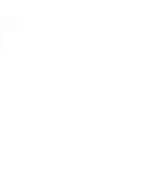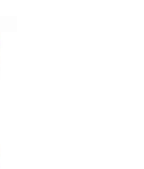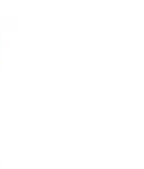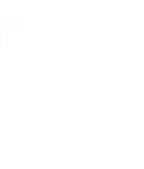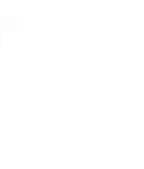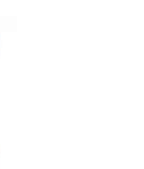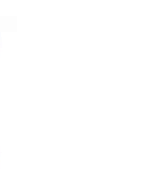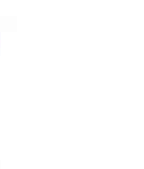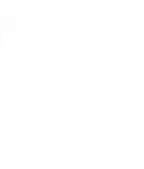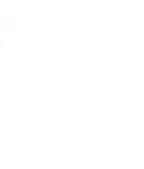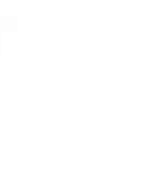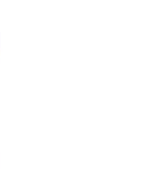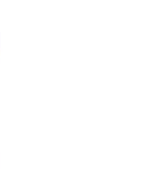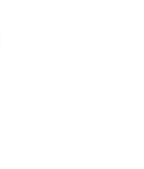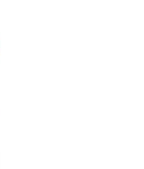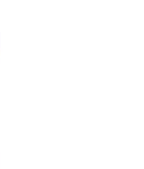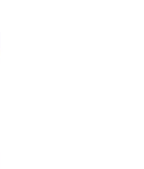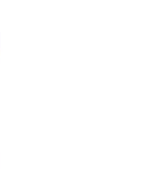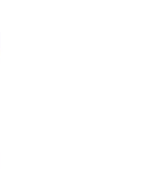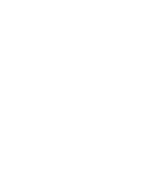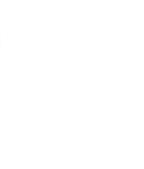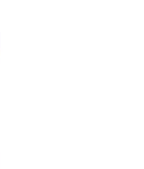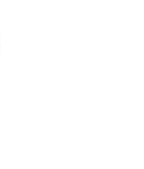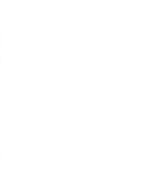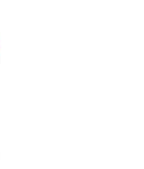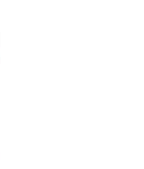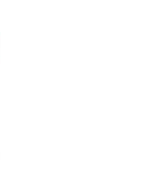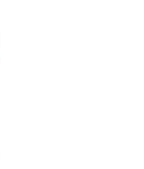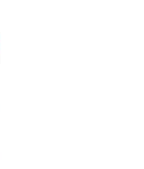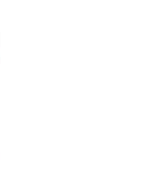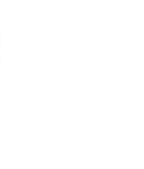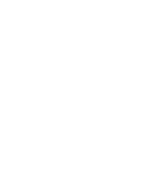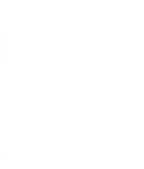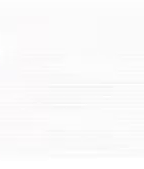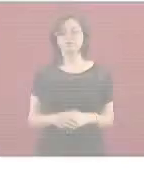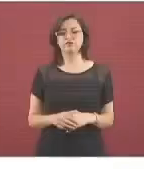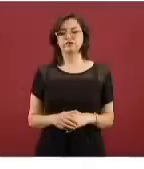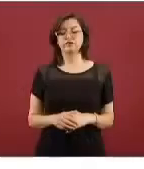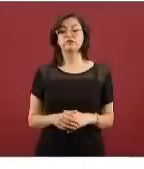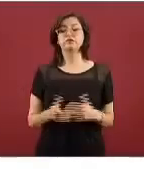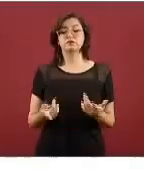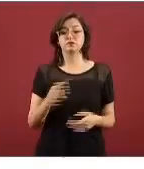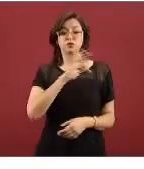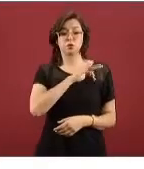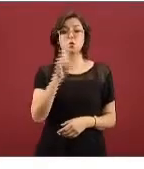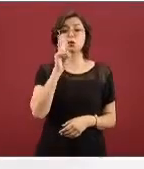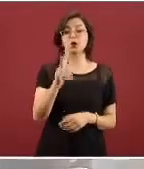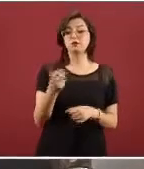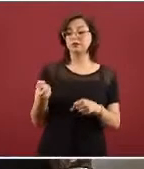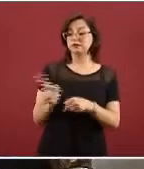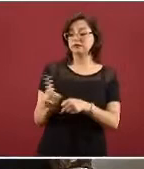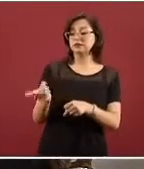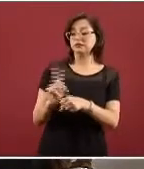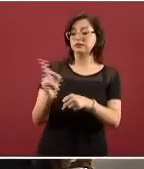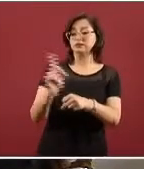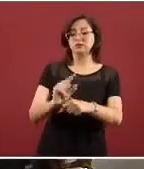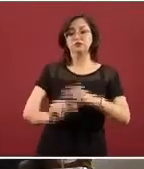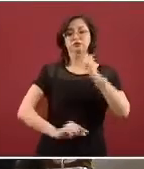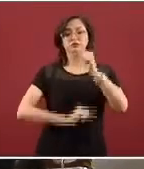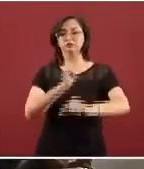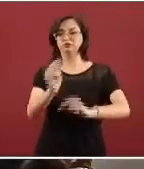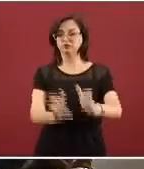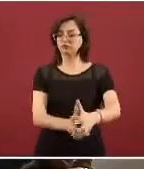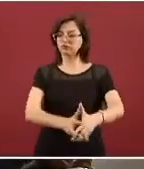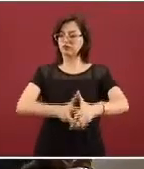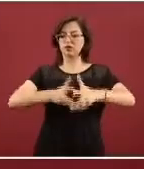una fase de ascenso rápido, como lo venimos diciendo desde hace varios días, como lo enfatizamos el sábado, la